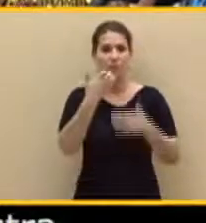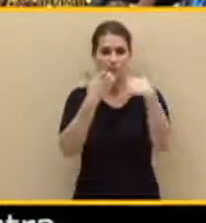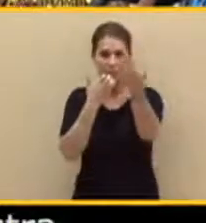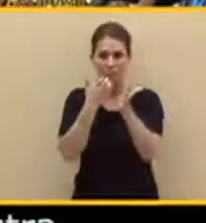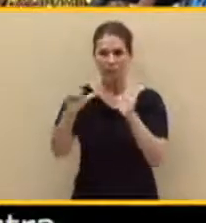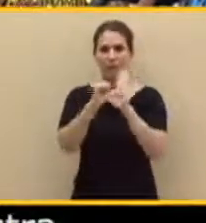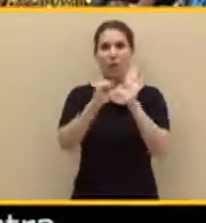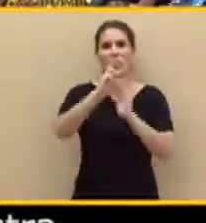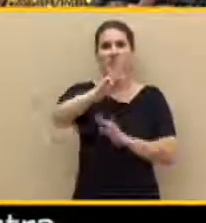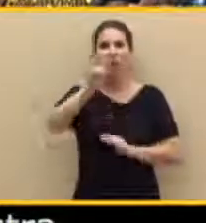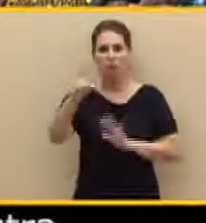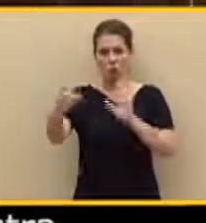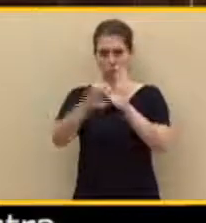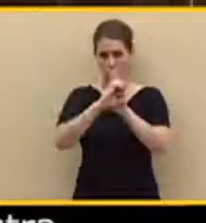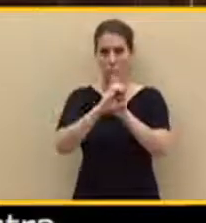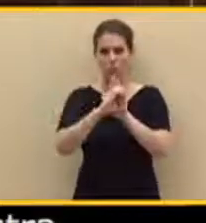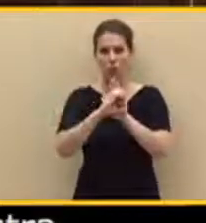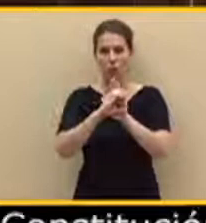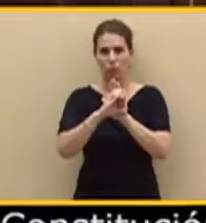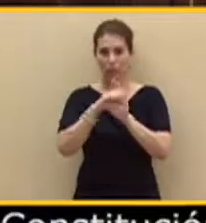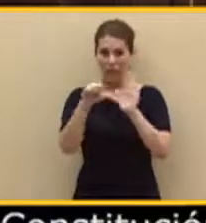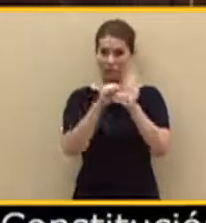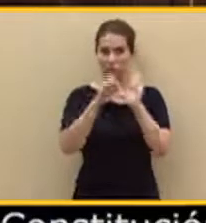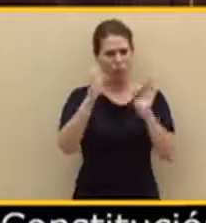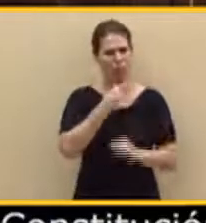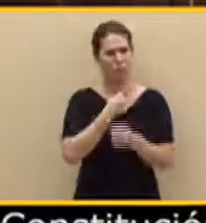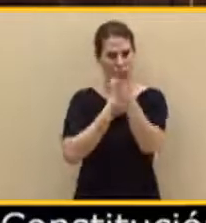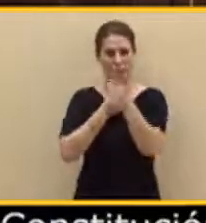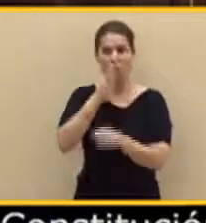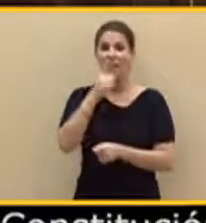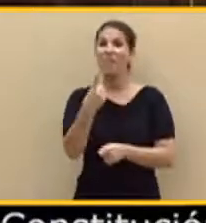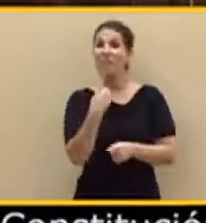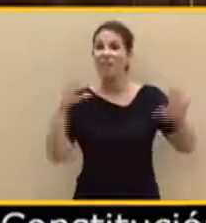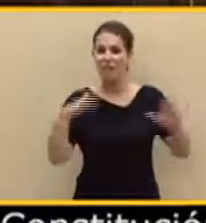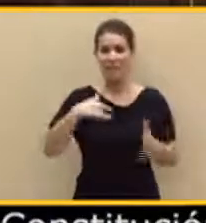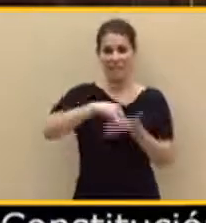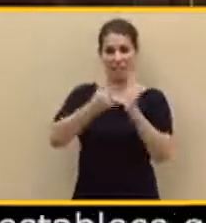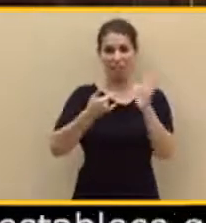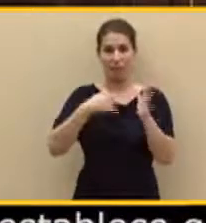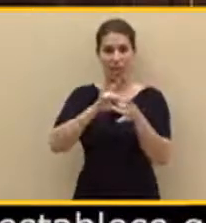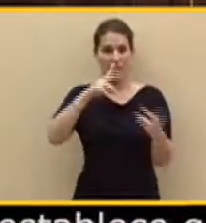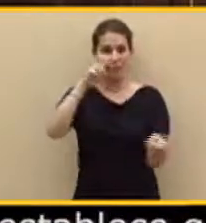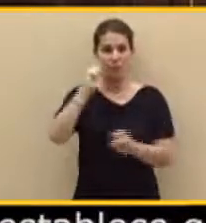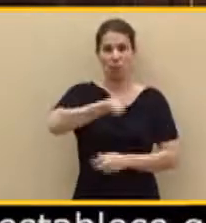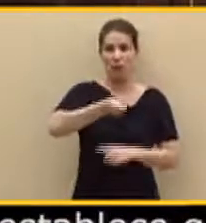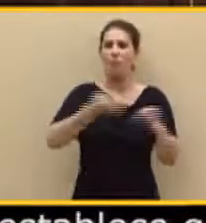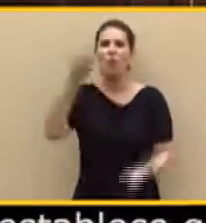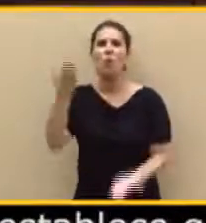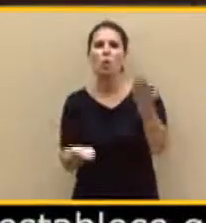de la Constitución, señorías, este artículo les va a gustar porque establece que el sistema tributario debe ser justo y debe ser